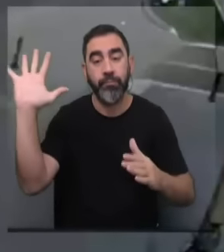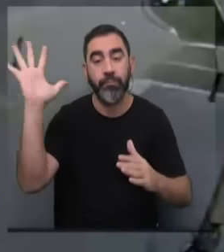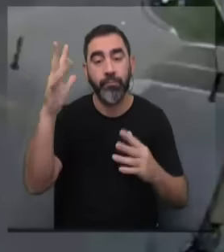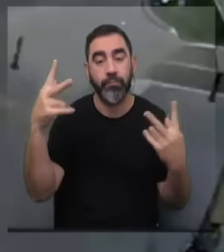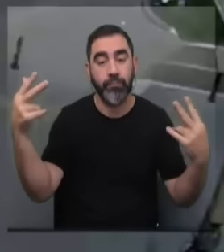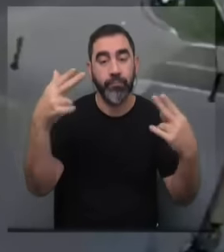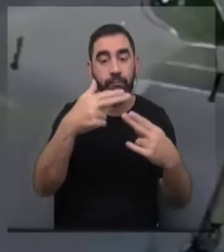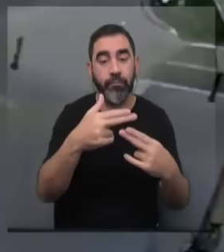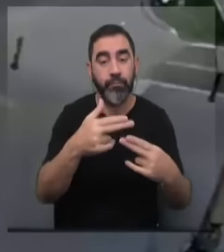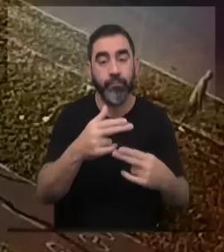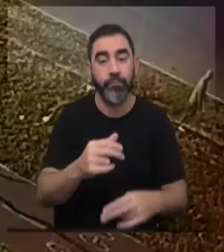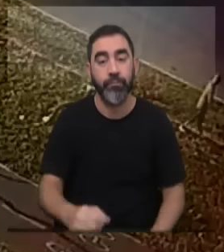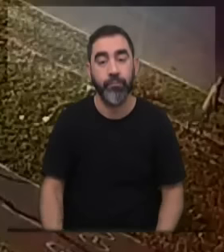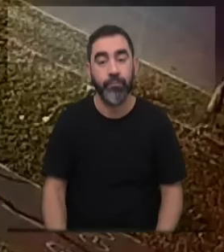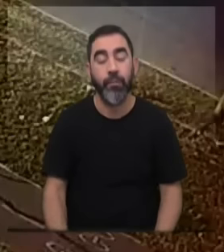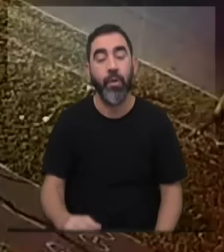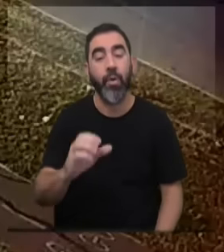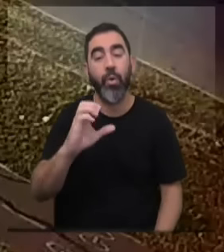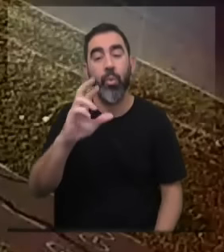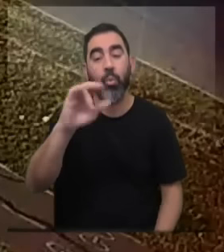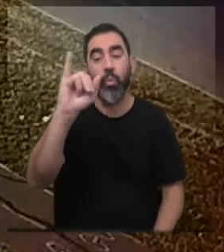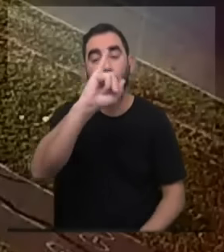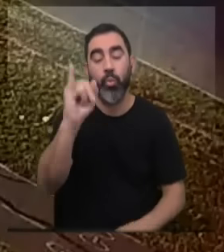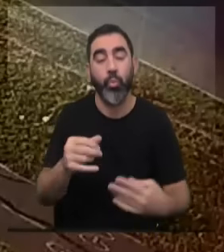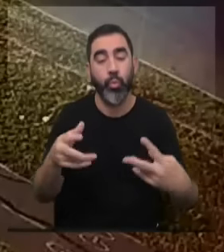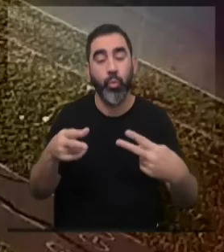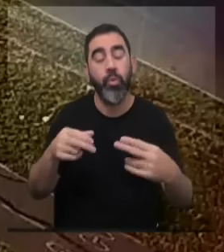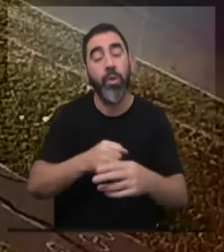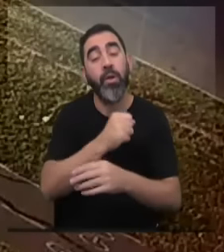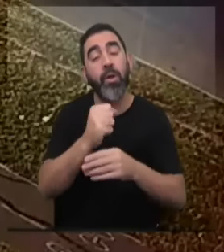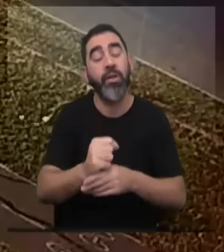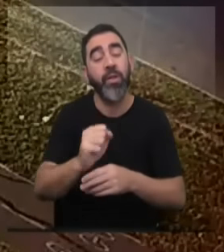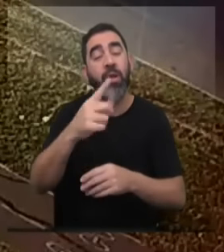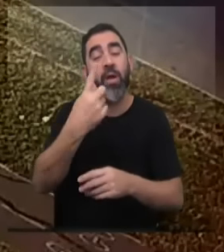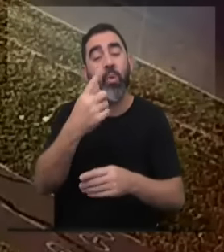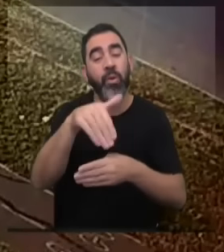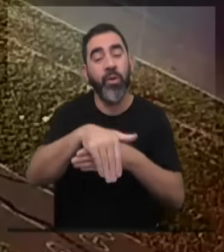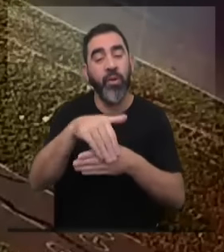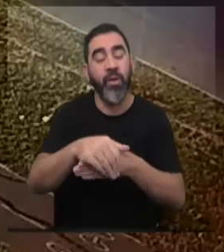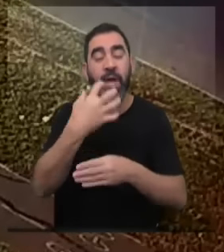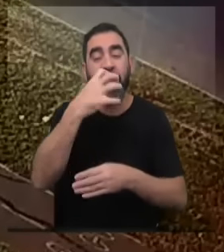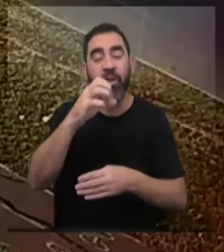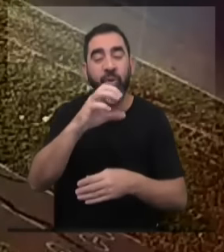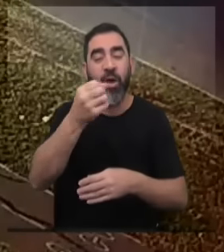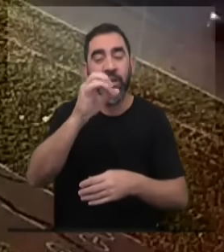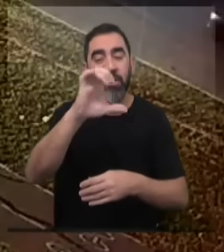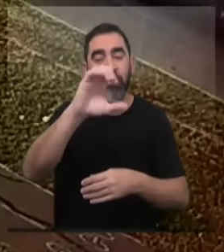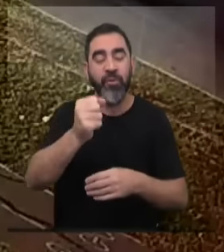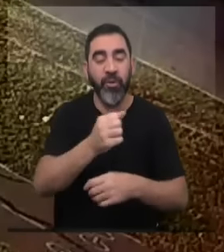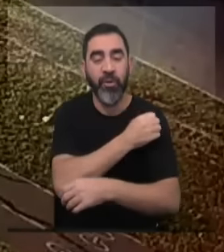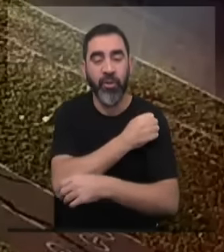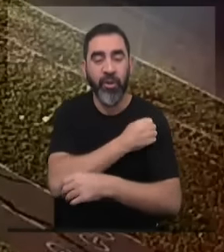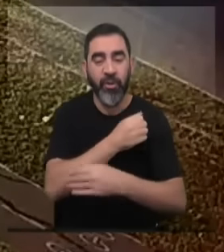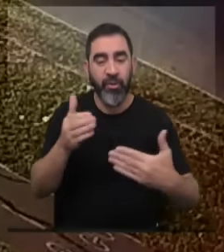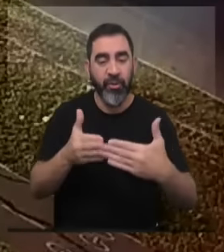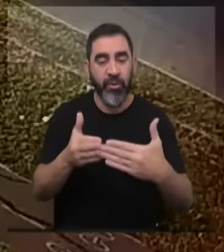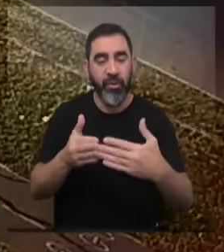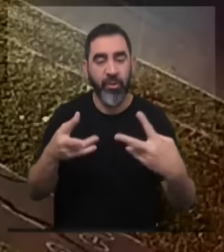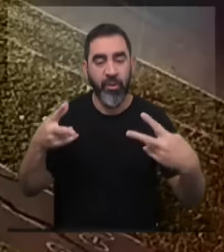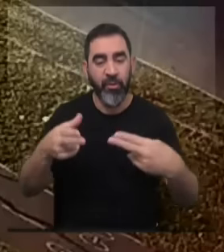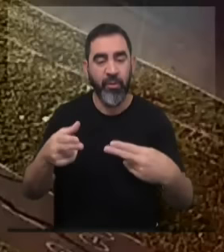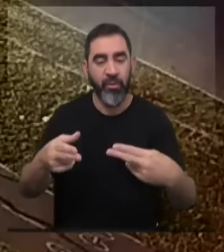lugar Leonardo Entre Osvaldo cruz y Francisco sa Rosas el corte será hasta las 13 horas y grito de ascensio entre Bulevar artigas y Julia